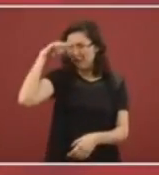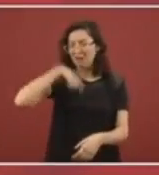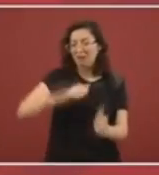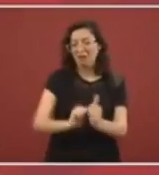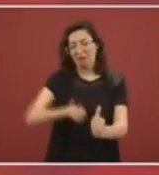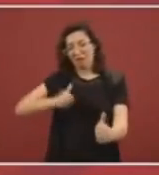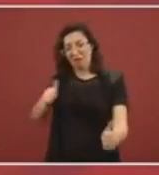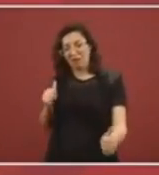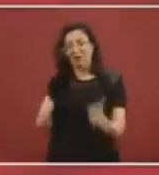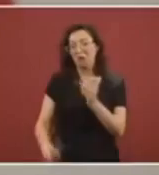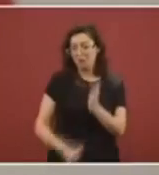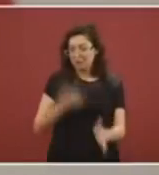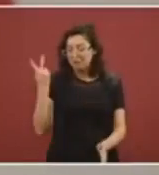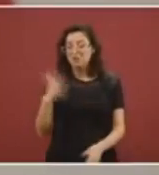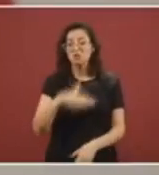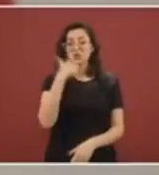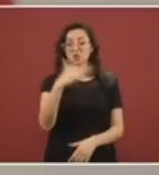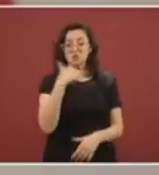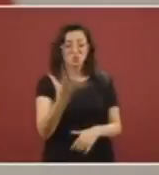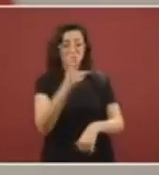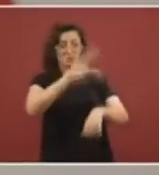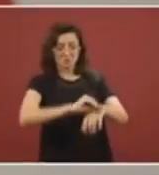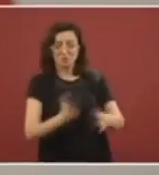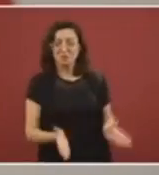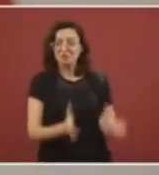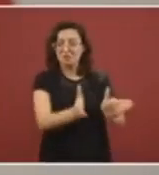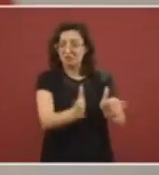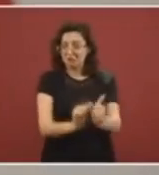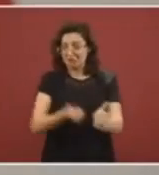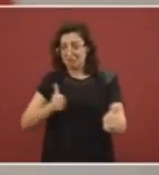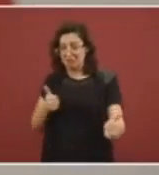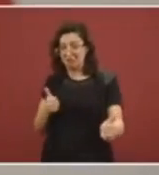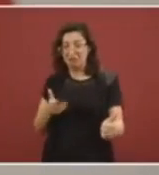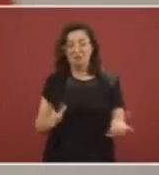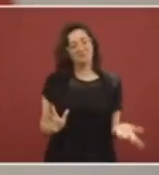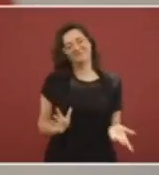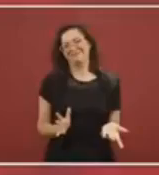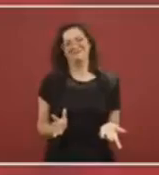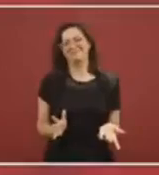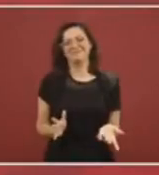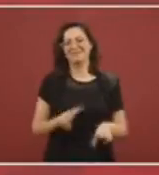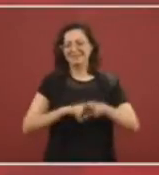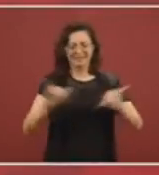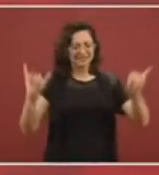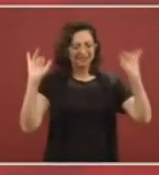atrás en el combate a la corrupción? Ni para tomar impulso.